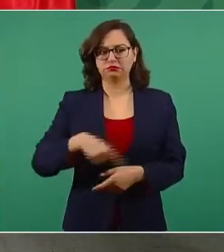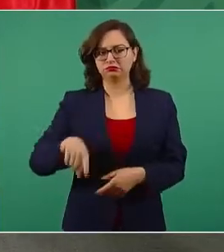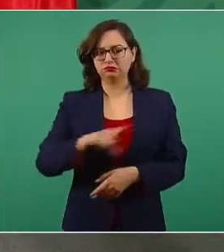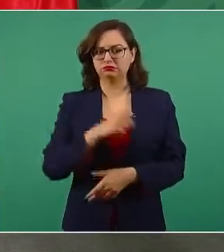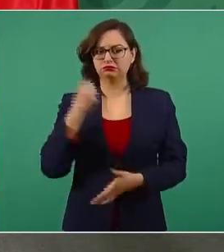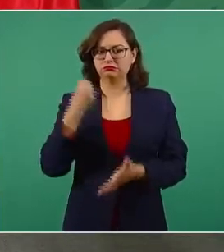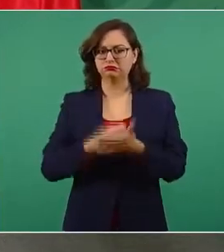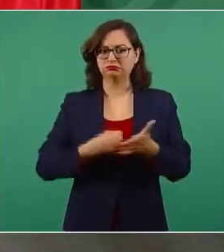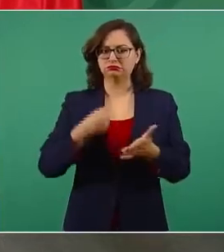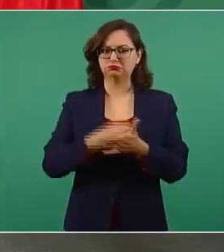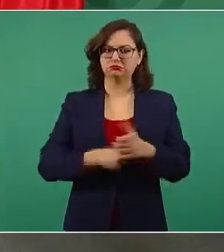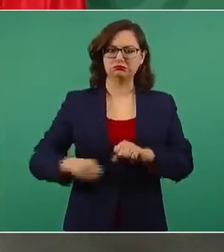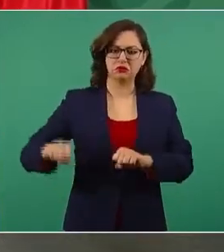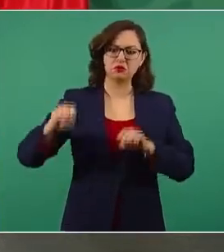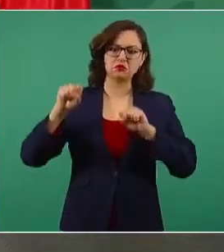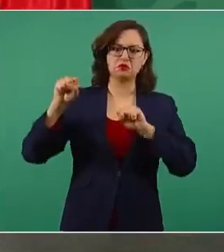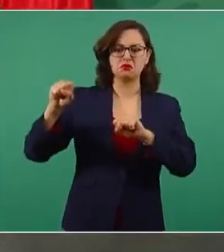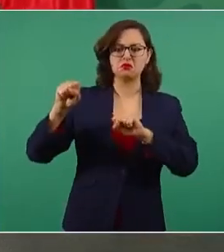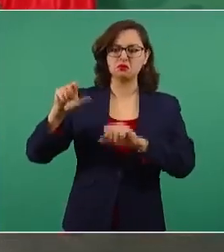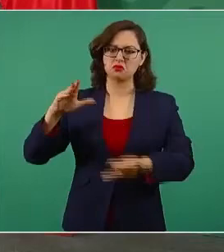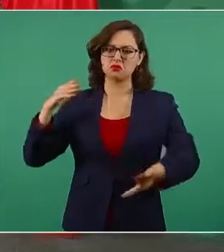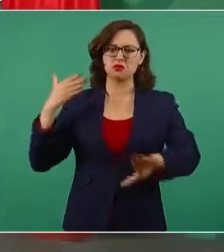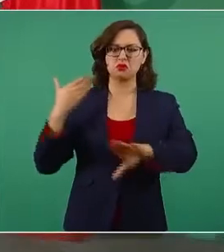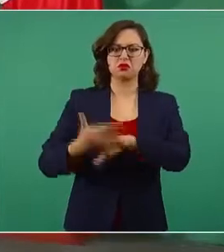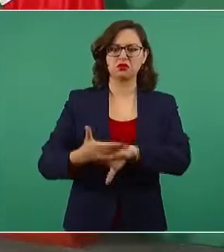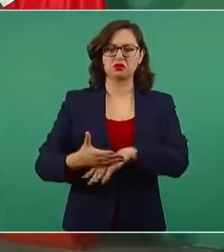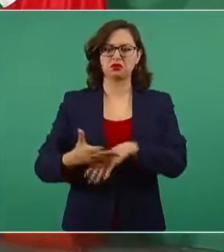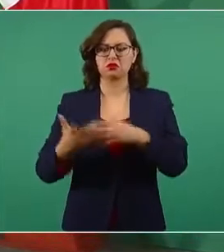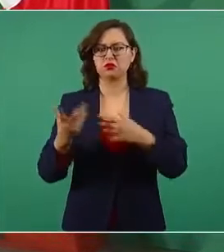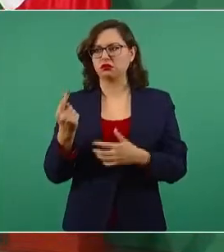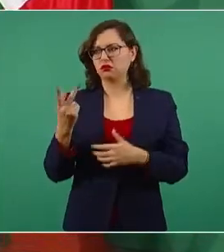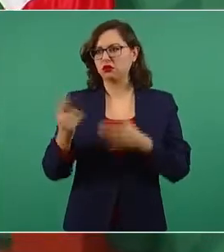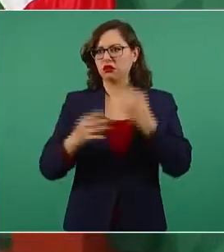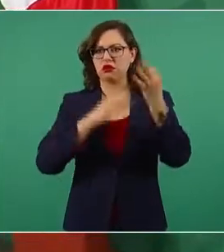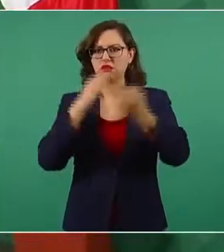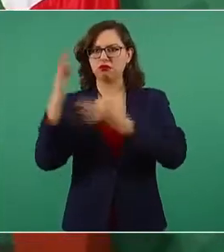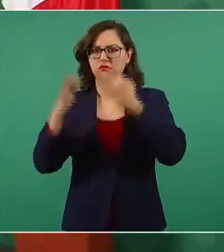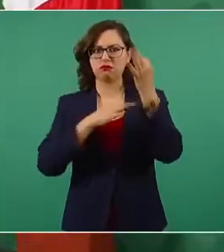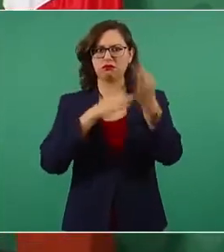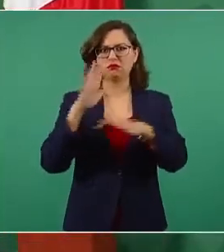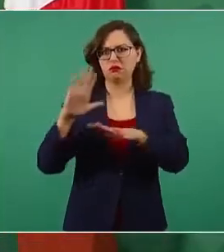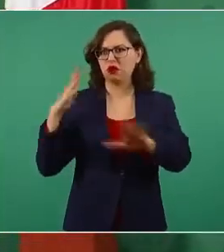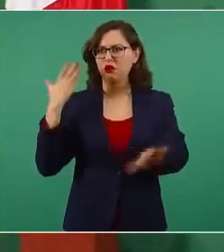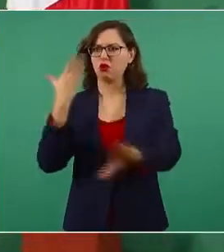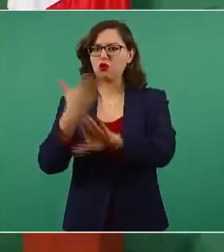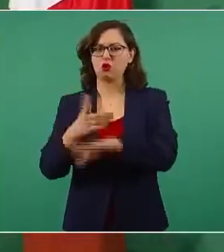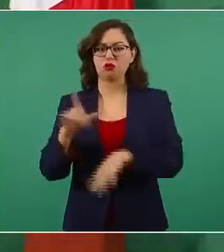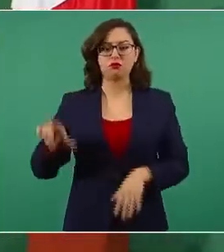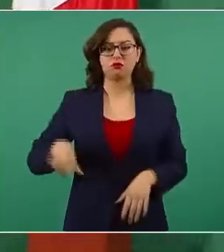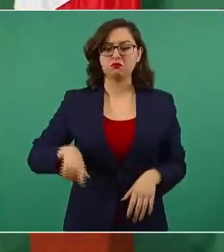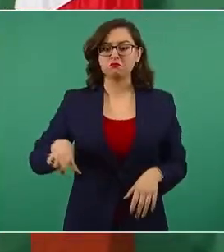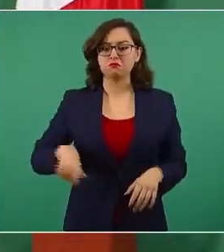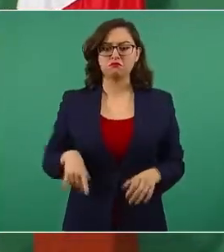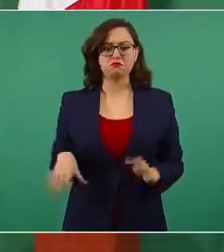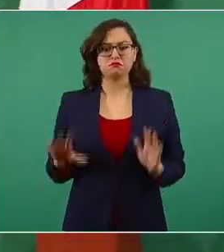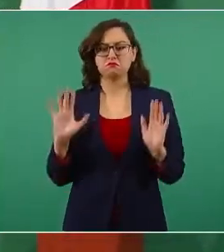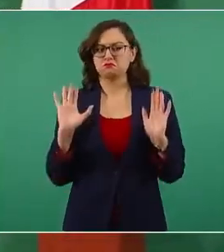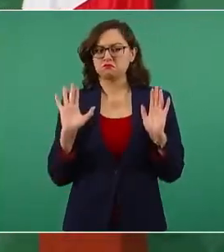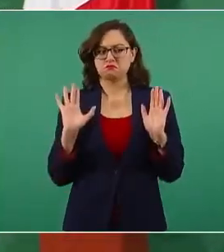protestas o de cuestionamientos en los medios de comunicación. No, es